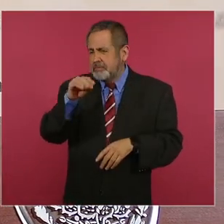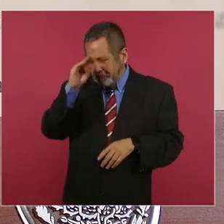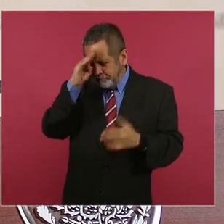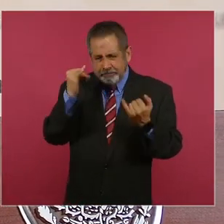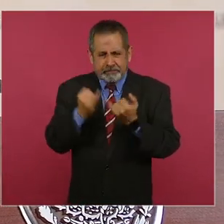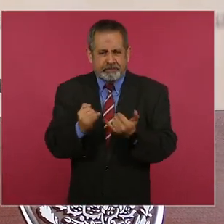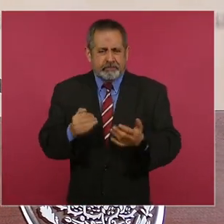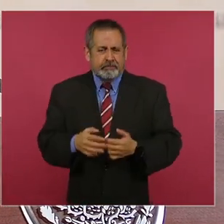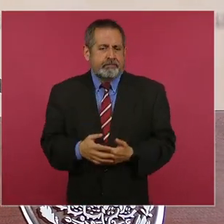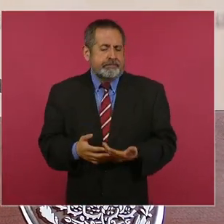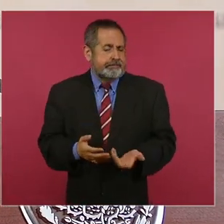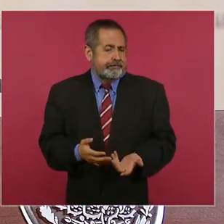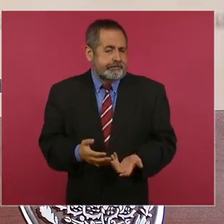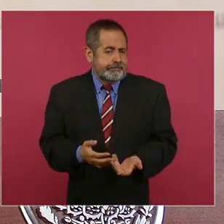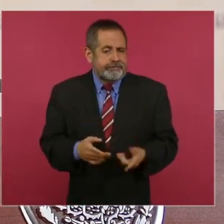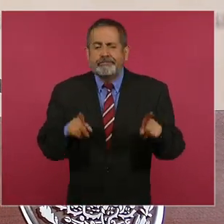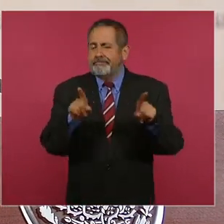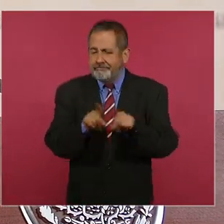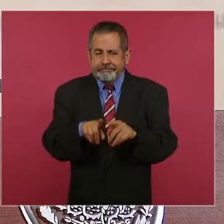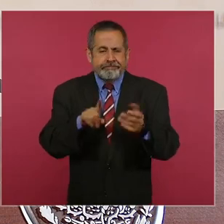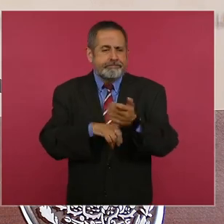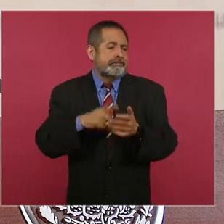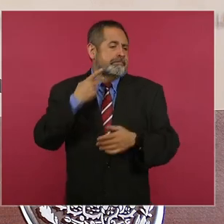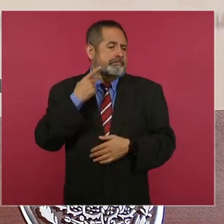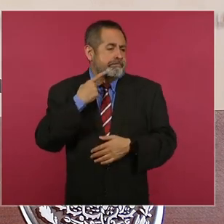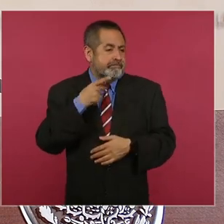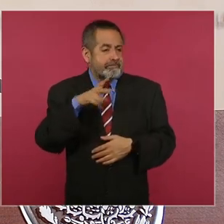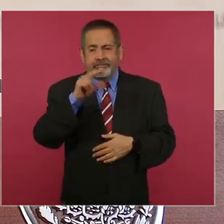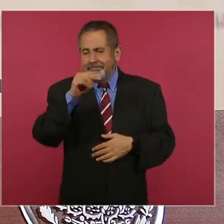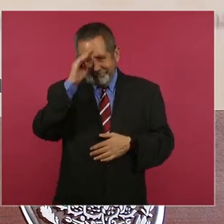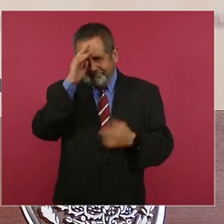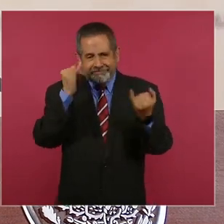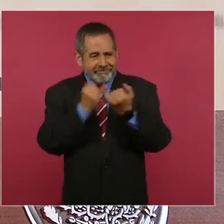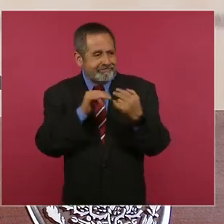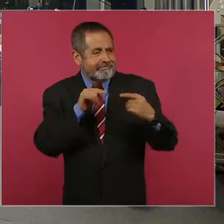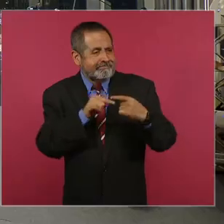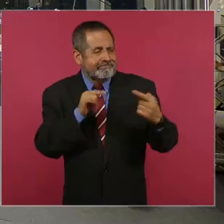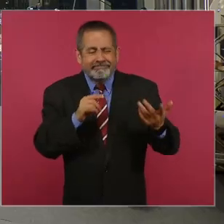y lo mismo la cuestión política